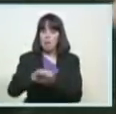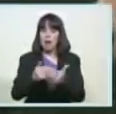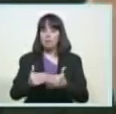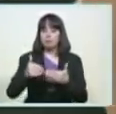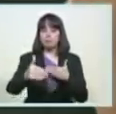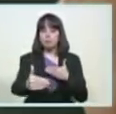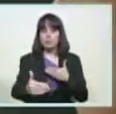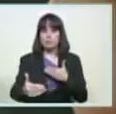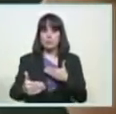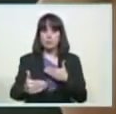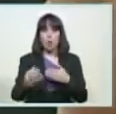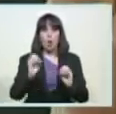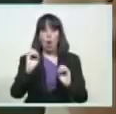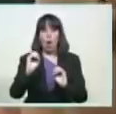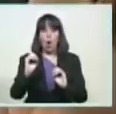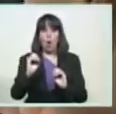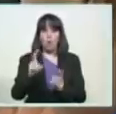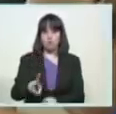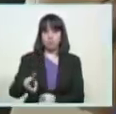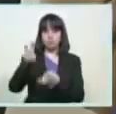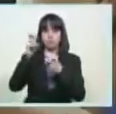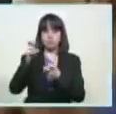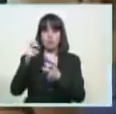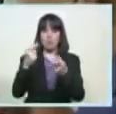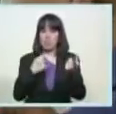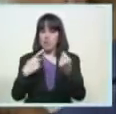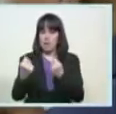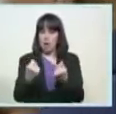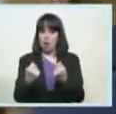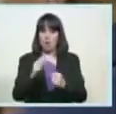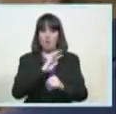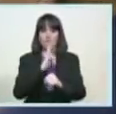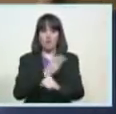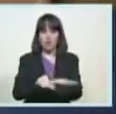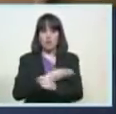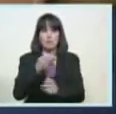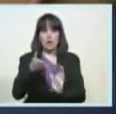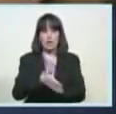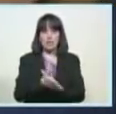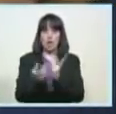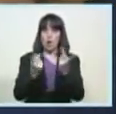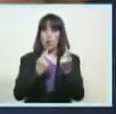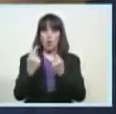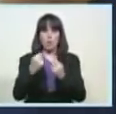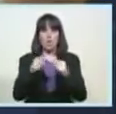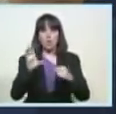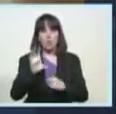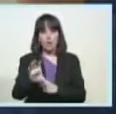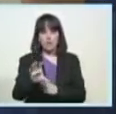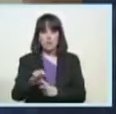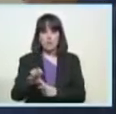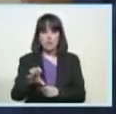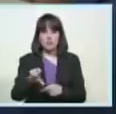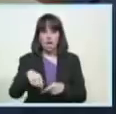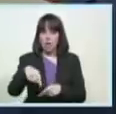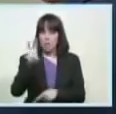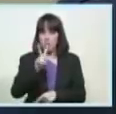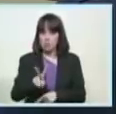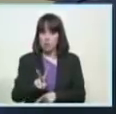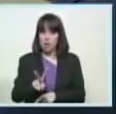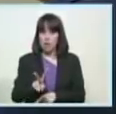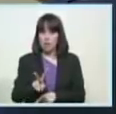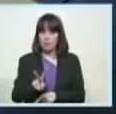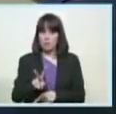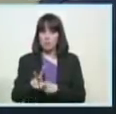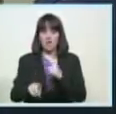obtener dinero fresco producto de la fortaleza económica de un país como venezuela para a